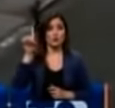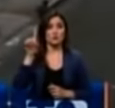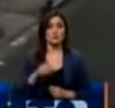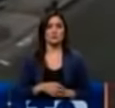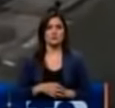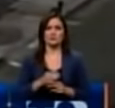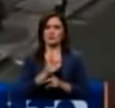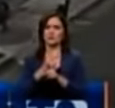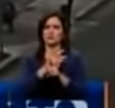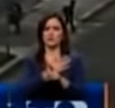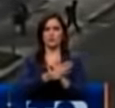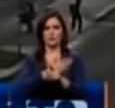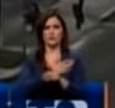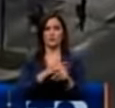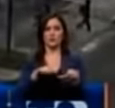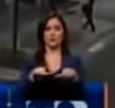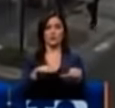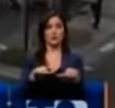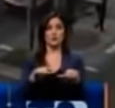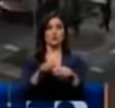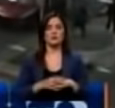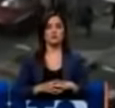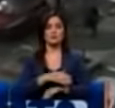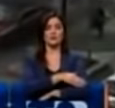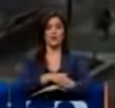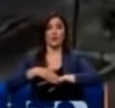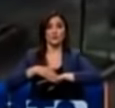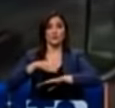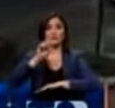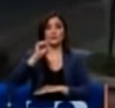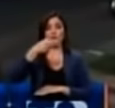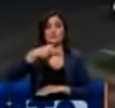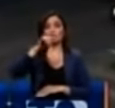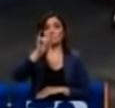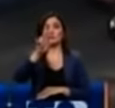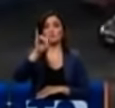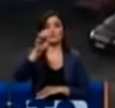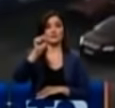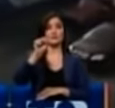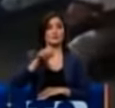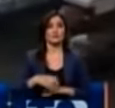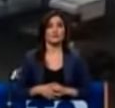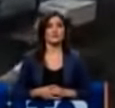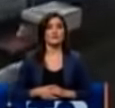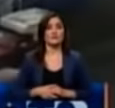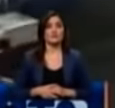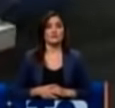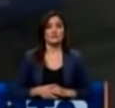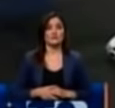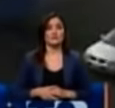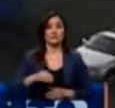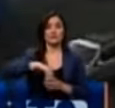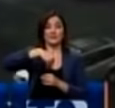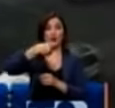ciudadanía que tome precauciones al circular por este sector. Repetimos, en la avenida Chiris y Naciones Unidas, justamente en los exteriores de la Agencia